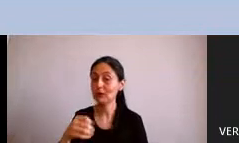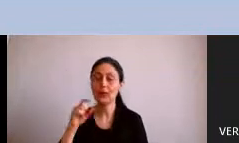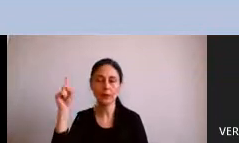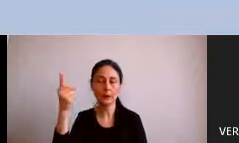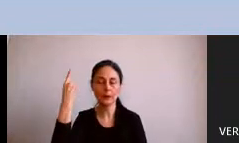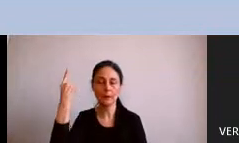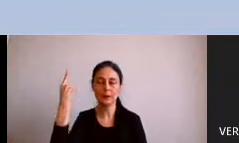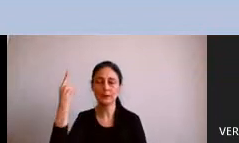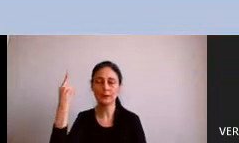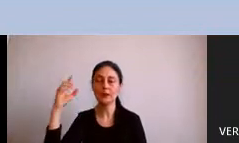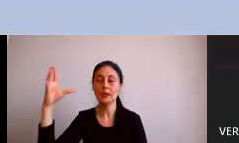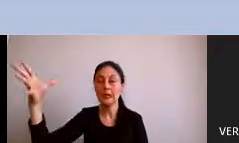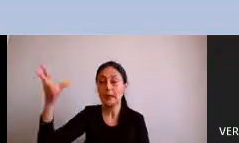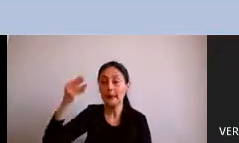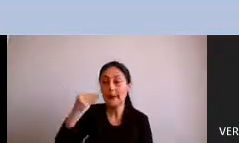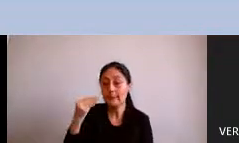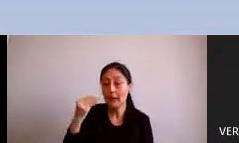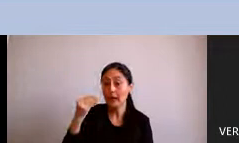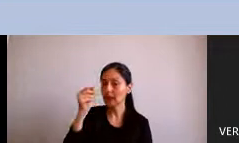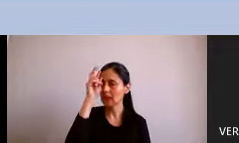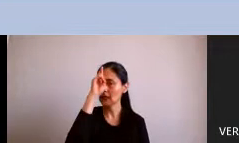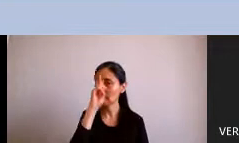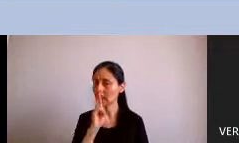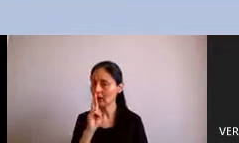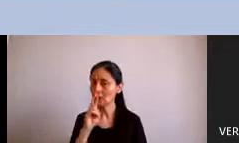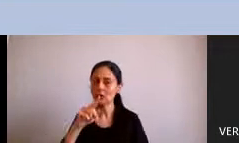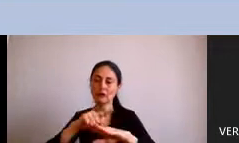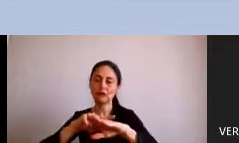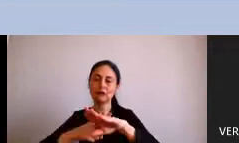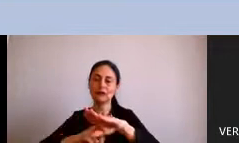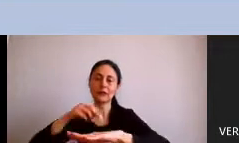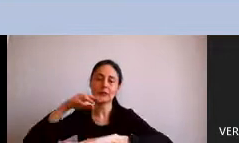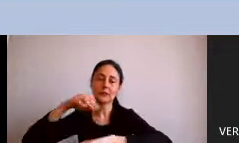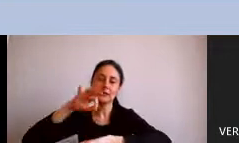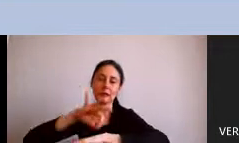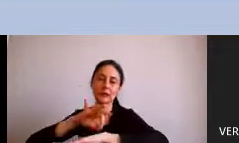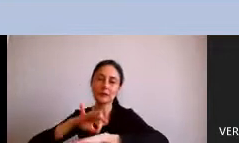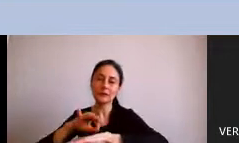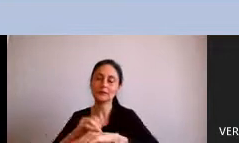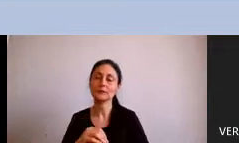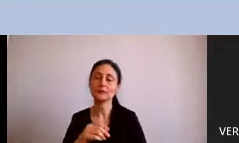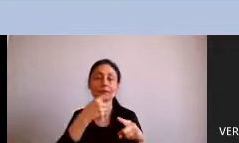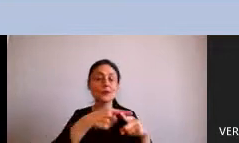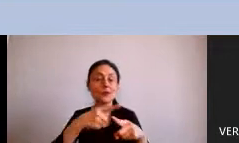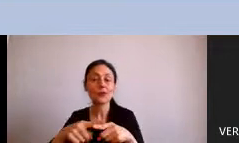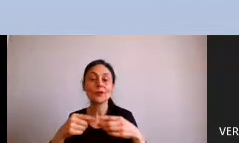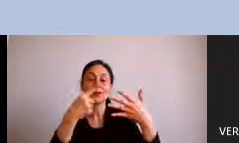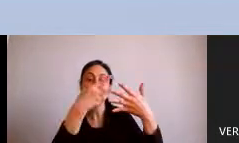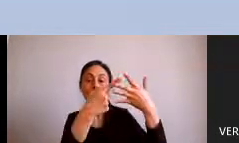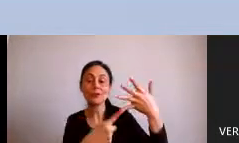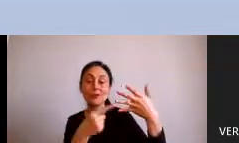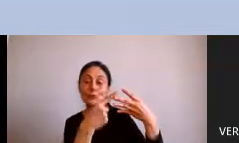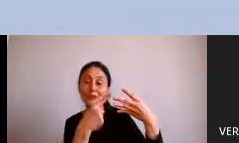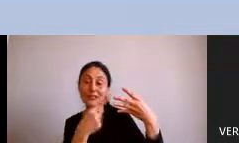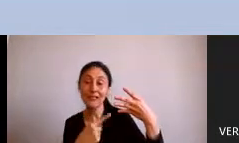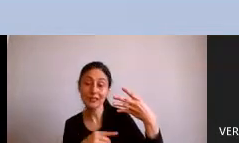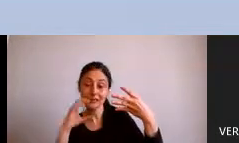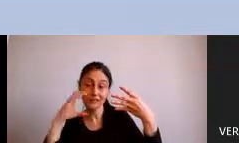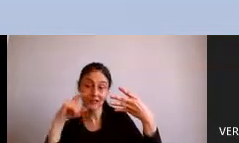del rol que cumple, solo que los tecnólogos médicos tenemos siempre muchas características que hoy día ha ido cambiando, que son